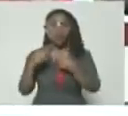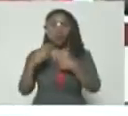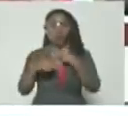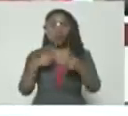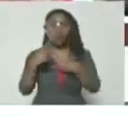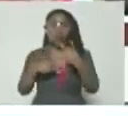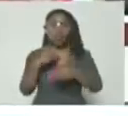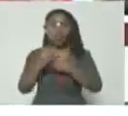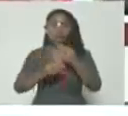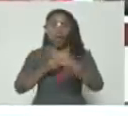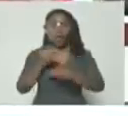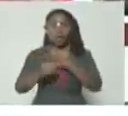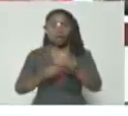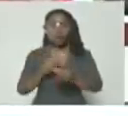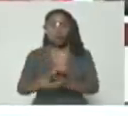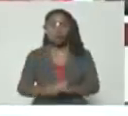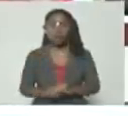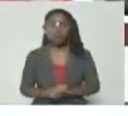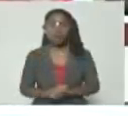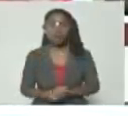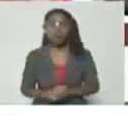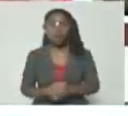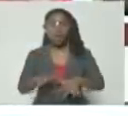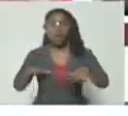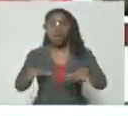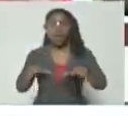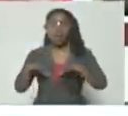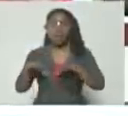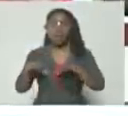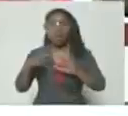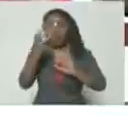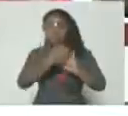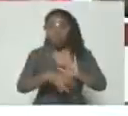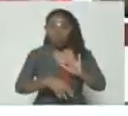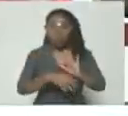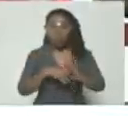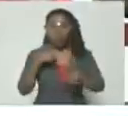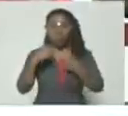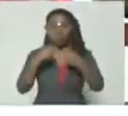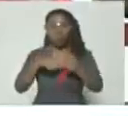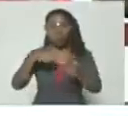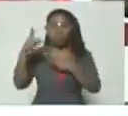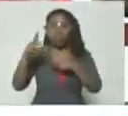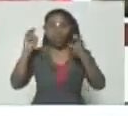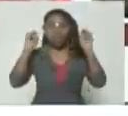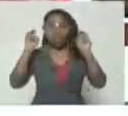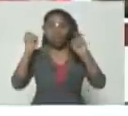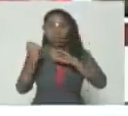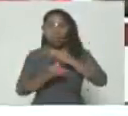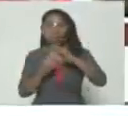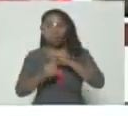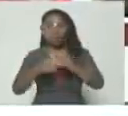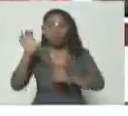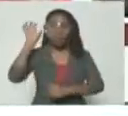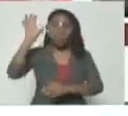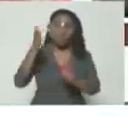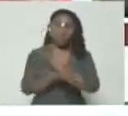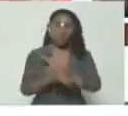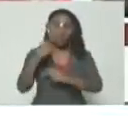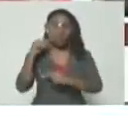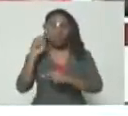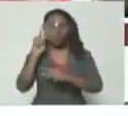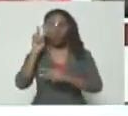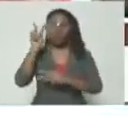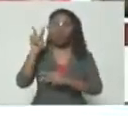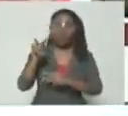se conjuga el capítulo exportador, donde está el Instituto Marca País y también el Observatorio de las Medidas